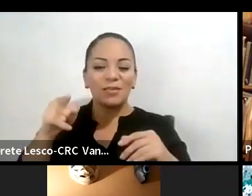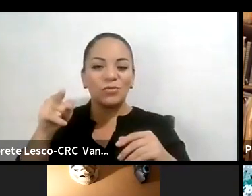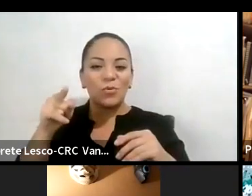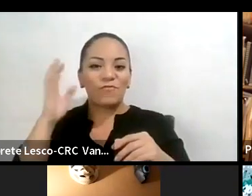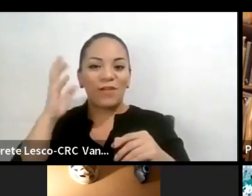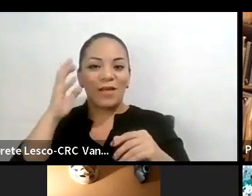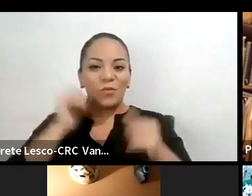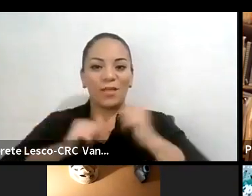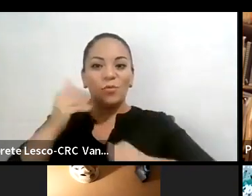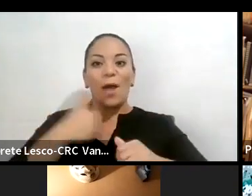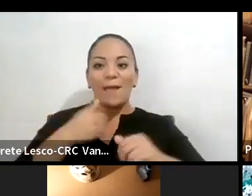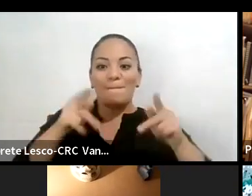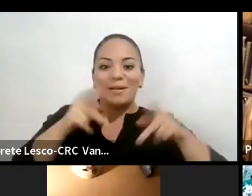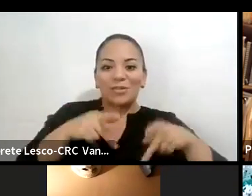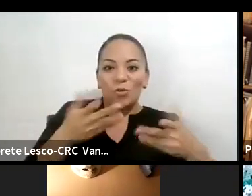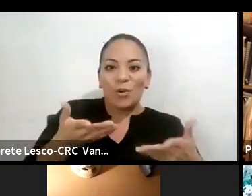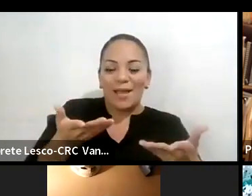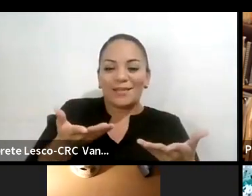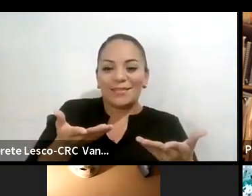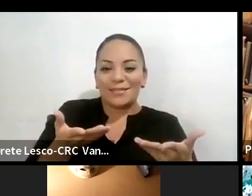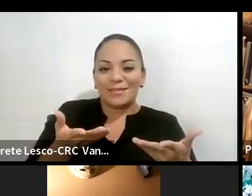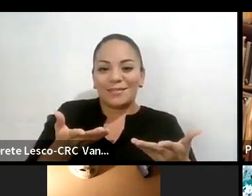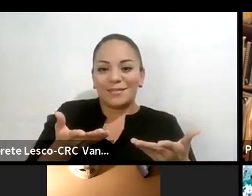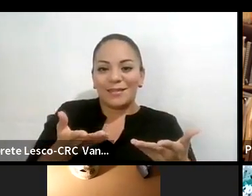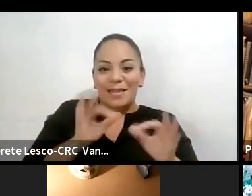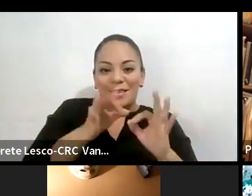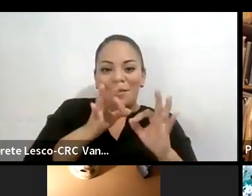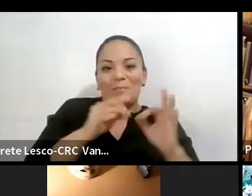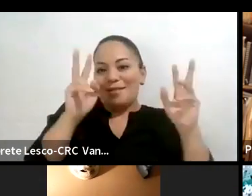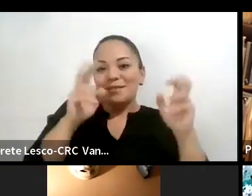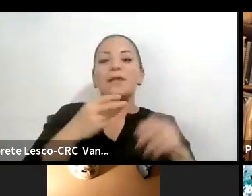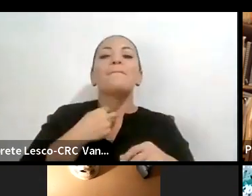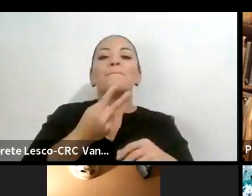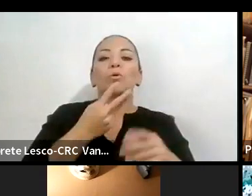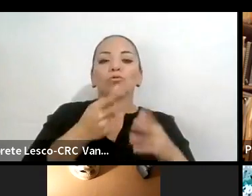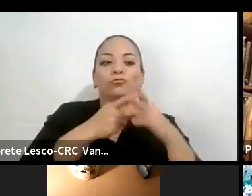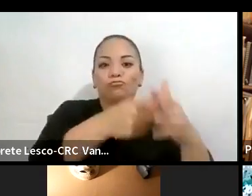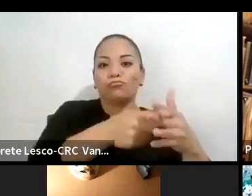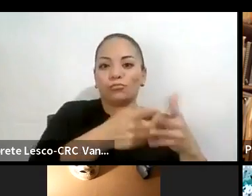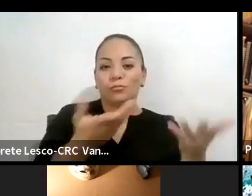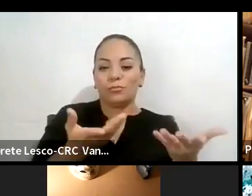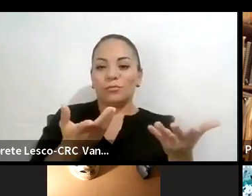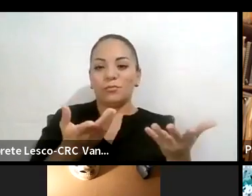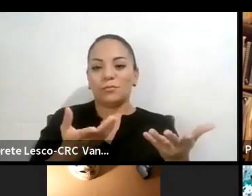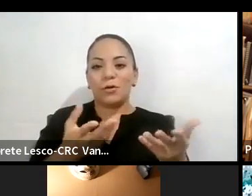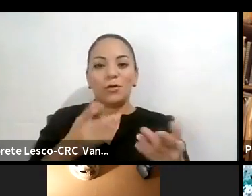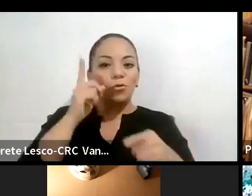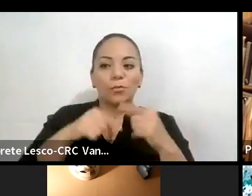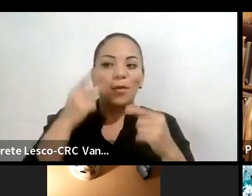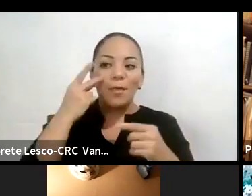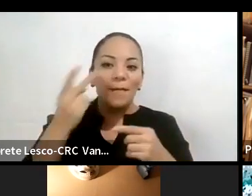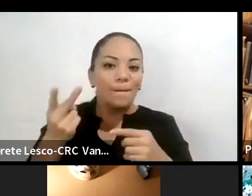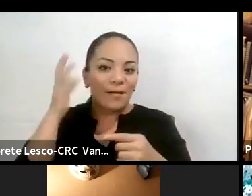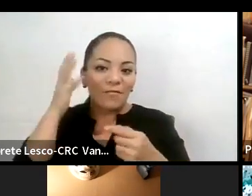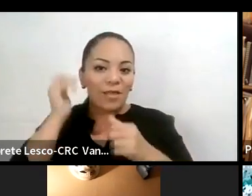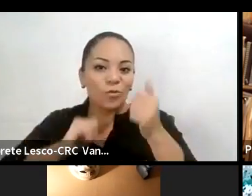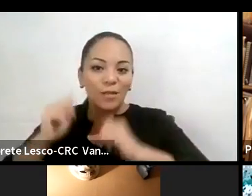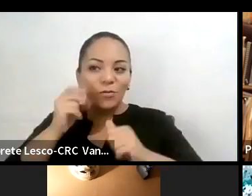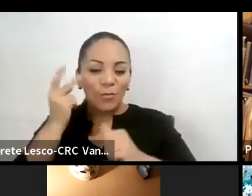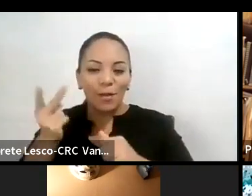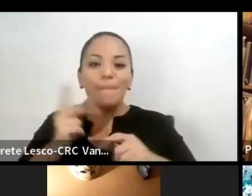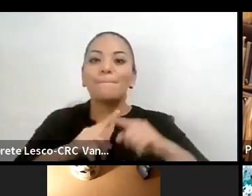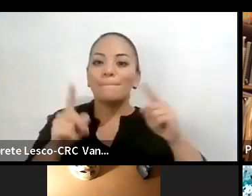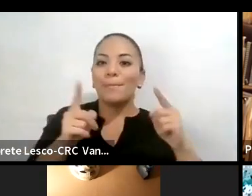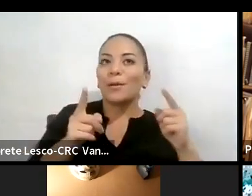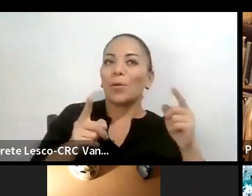habemos intérpretes que estamos, además de prestando nuestra voz, y aunque no se pueda ver, obviamente, en el radioteatro, que sí se vea